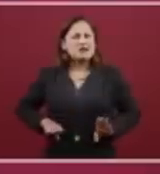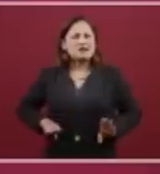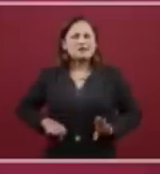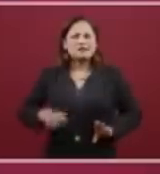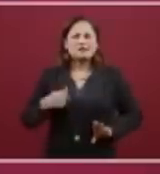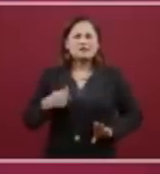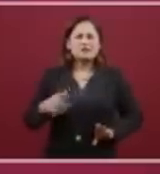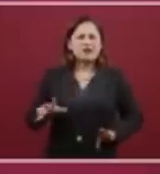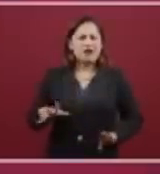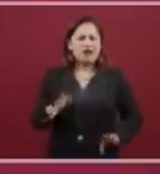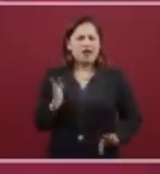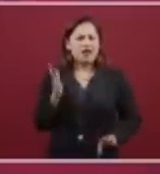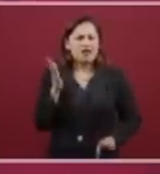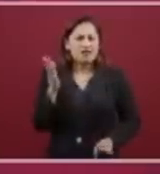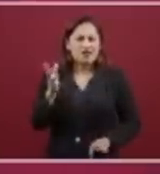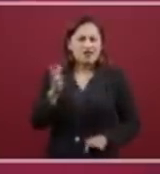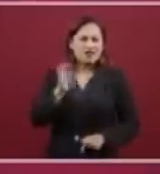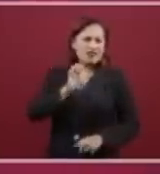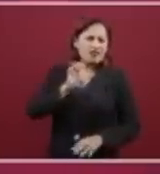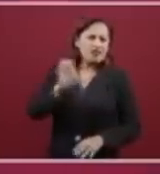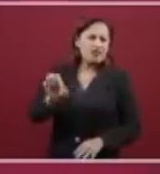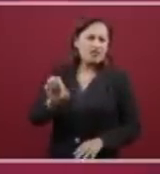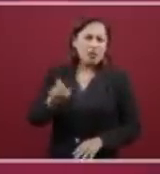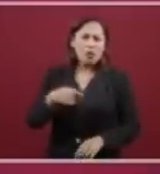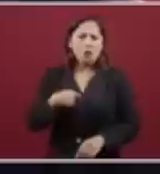haciéndose pasar como independientes